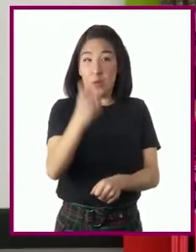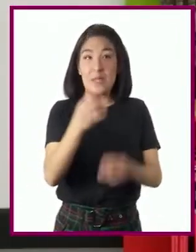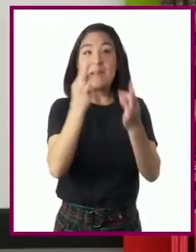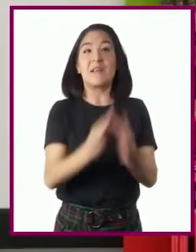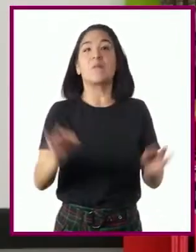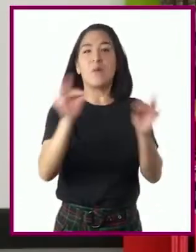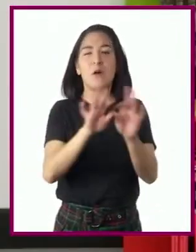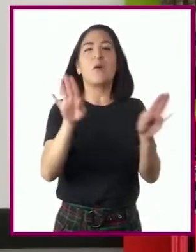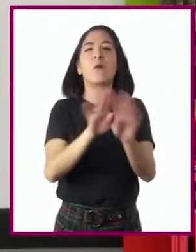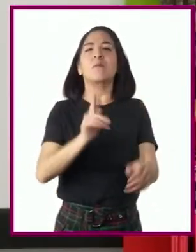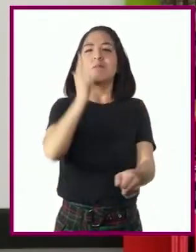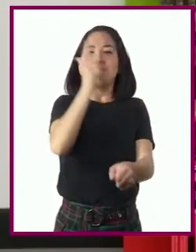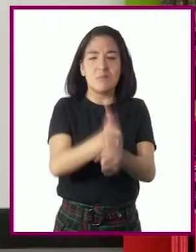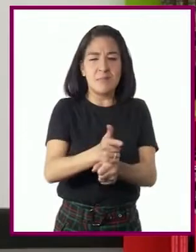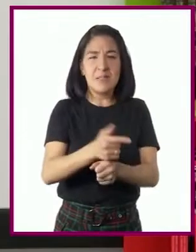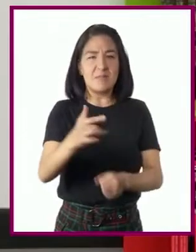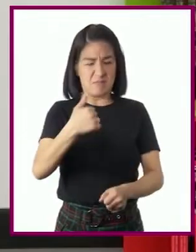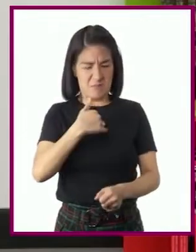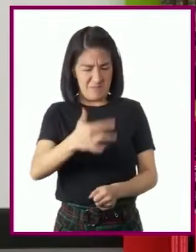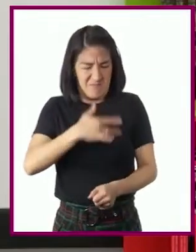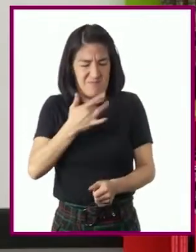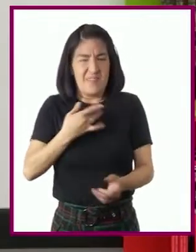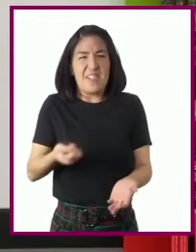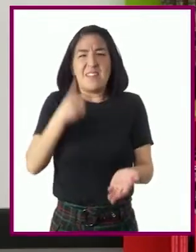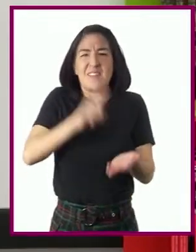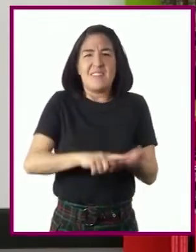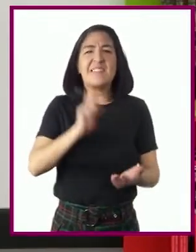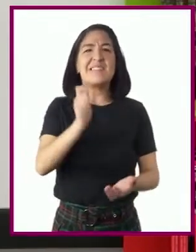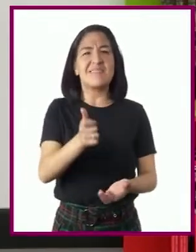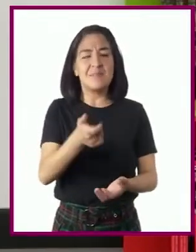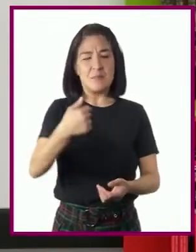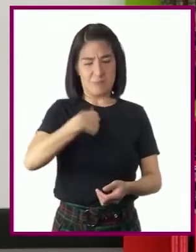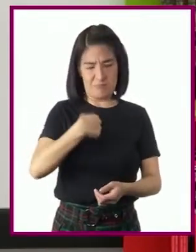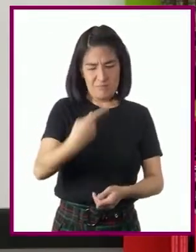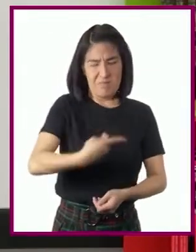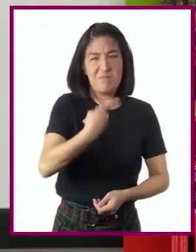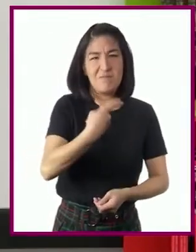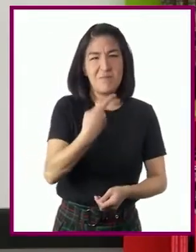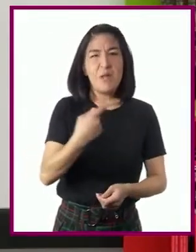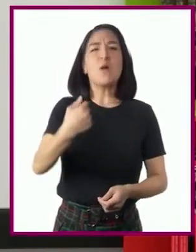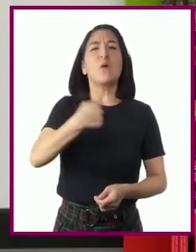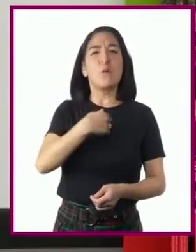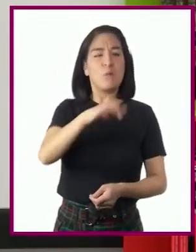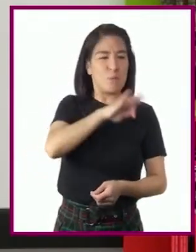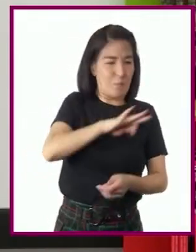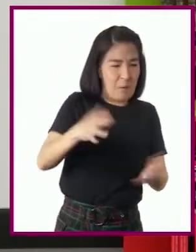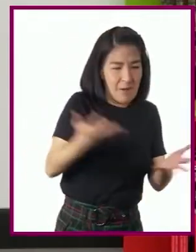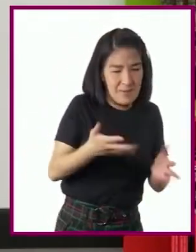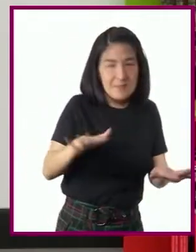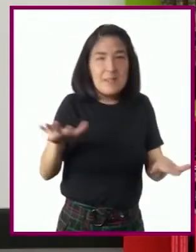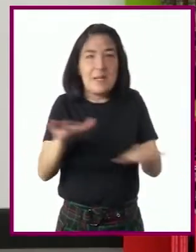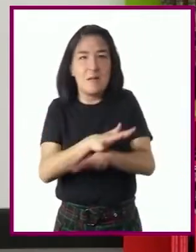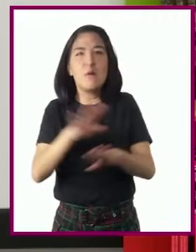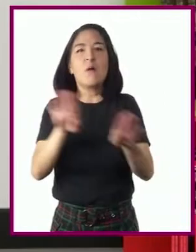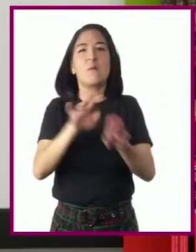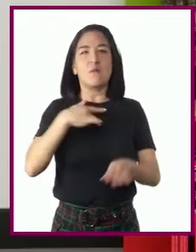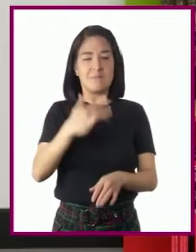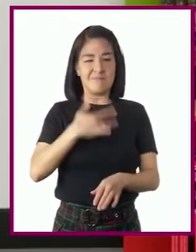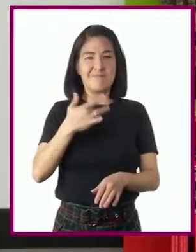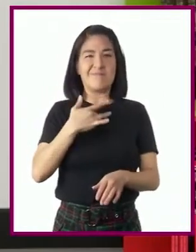darnos cuenta de qué estamos sintiendo, preguntarnos qué podemos hacer o cambiar y tomar acción en